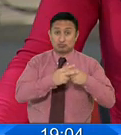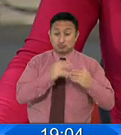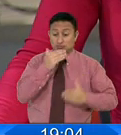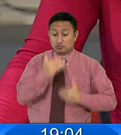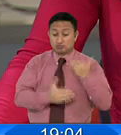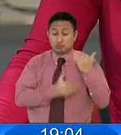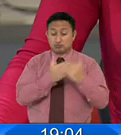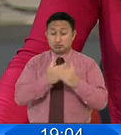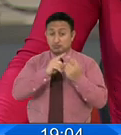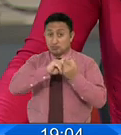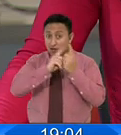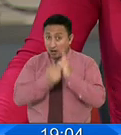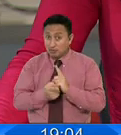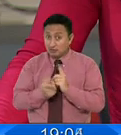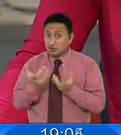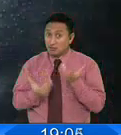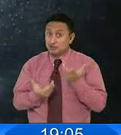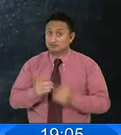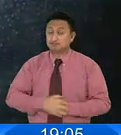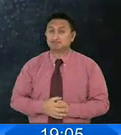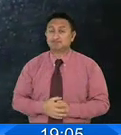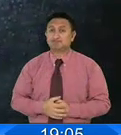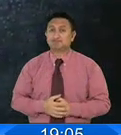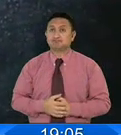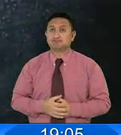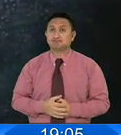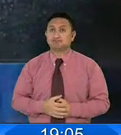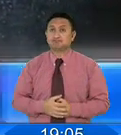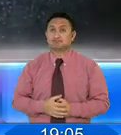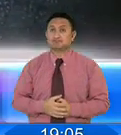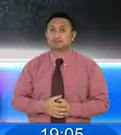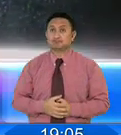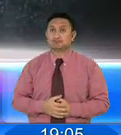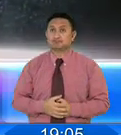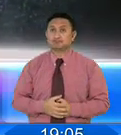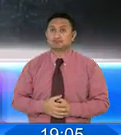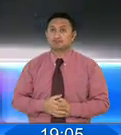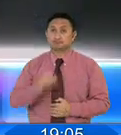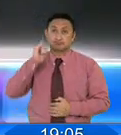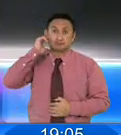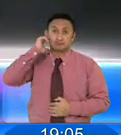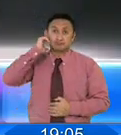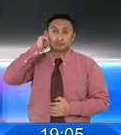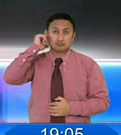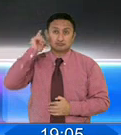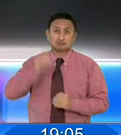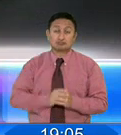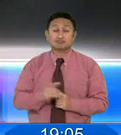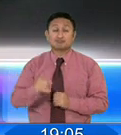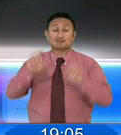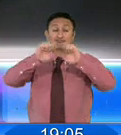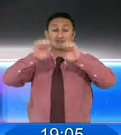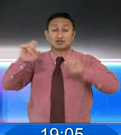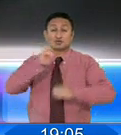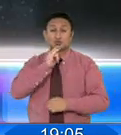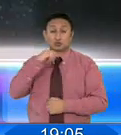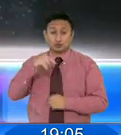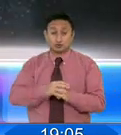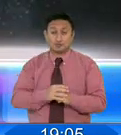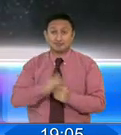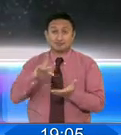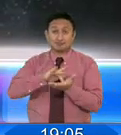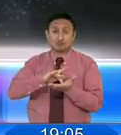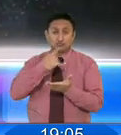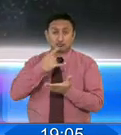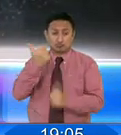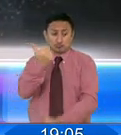estudio termine. Los resultados preliminares de la fase 3 de la vacuna de la farmacéutica estadounidense Pfizer afirman que sus